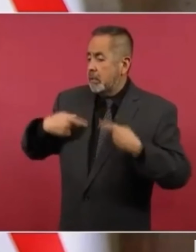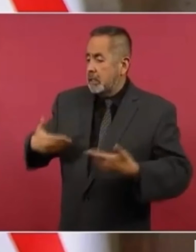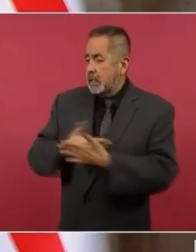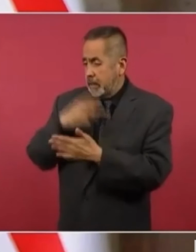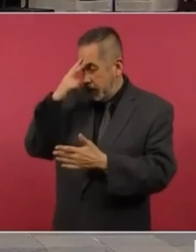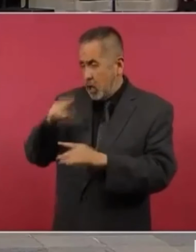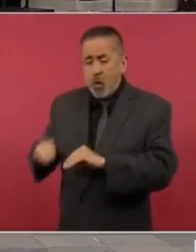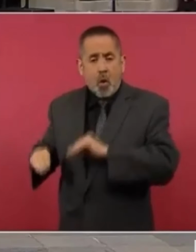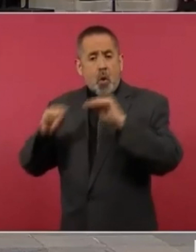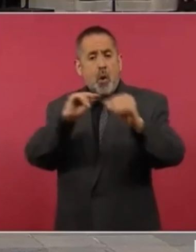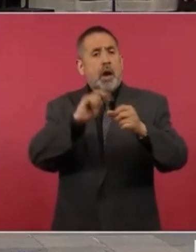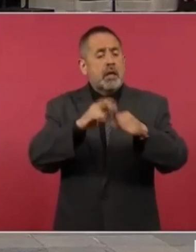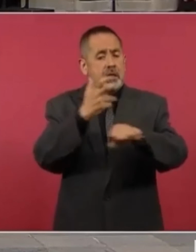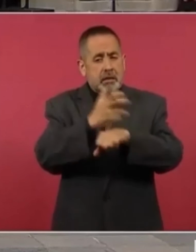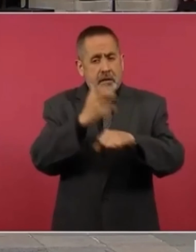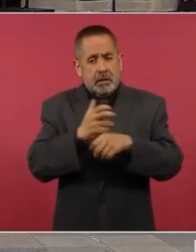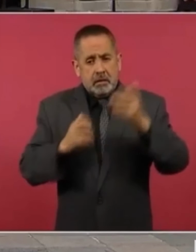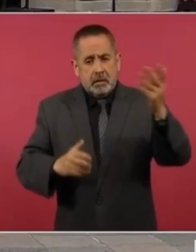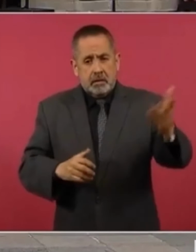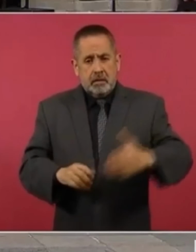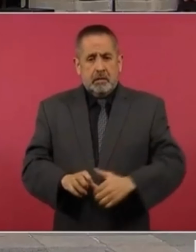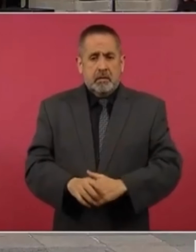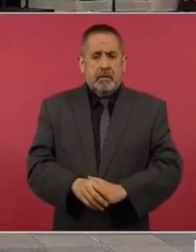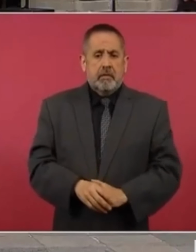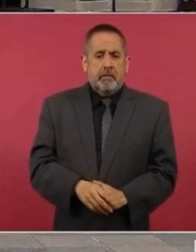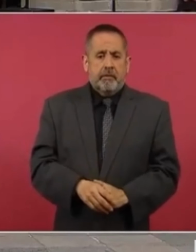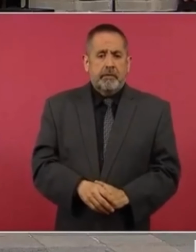en Estados Unidos,